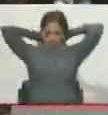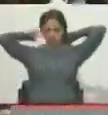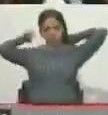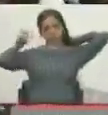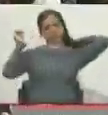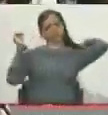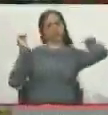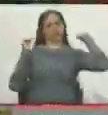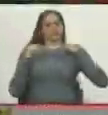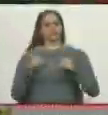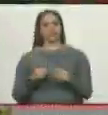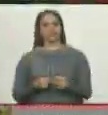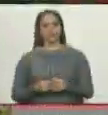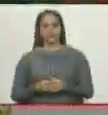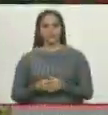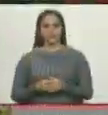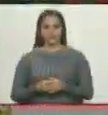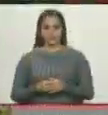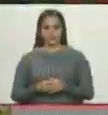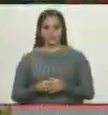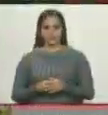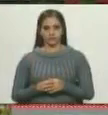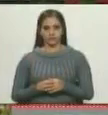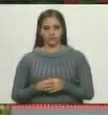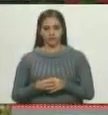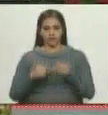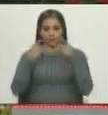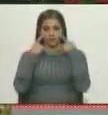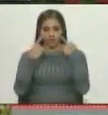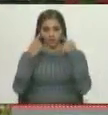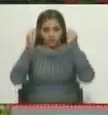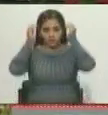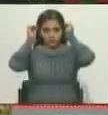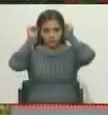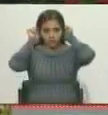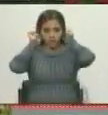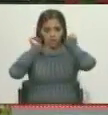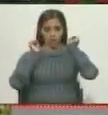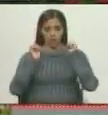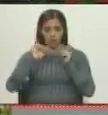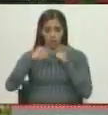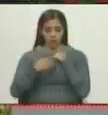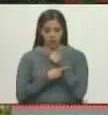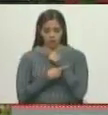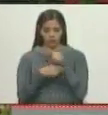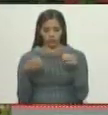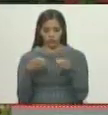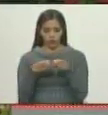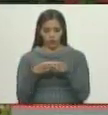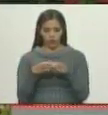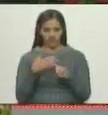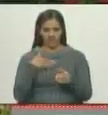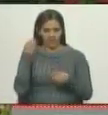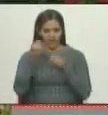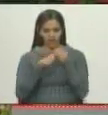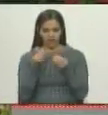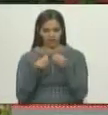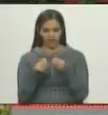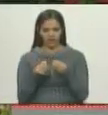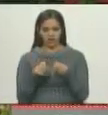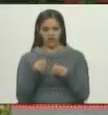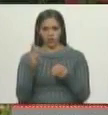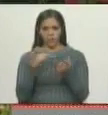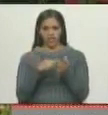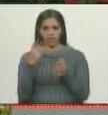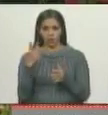Pretende Juanito Alimaña y su banda hacer lo que hicieron aquí en el 2002. Que mientras